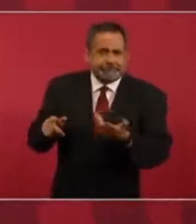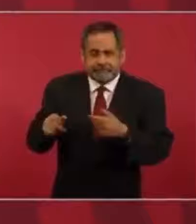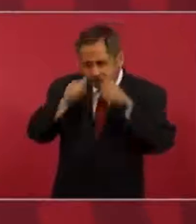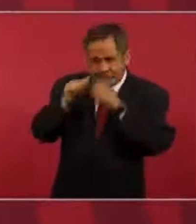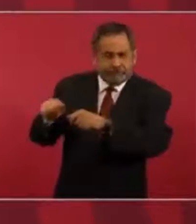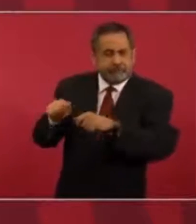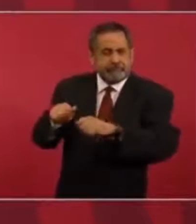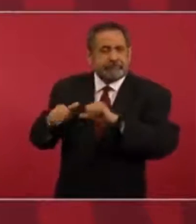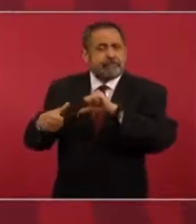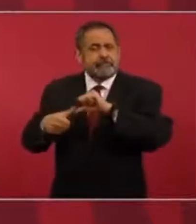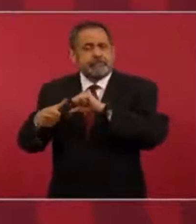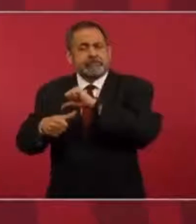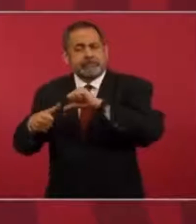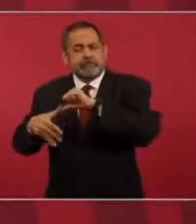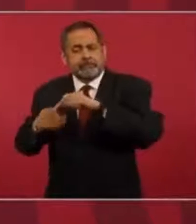Centroamérica?